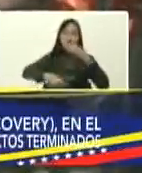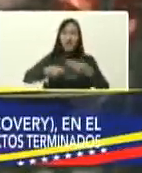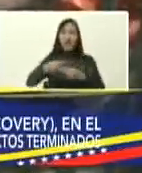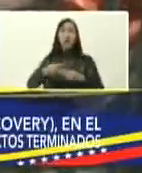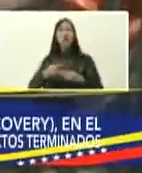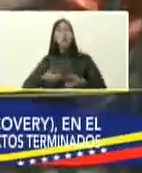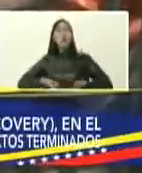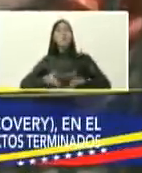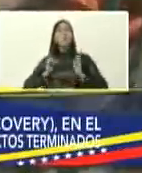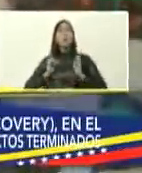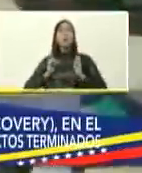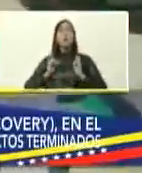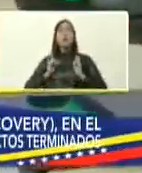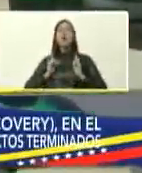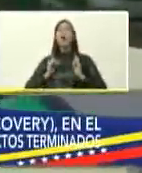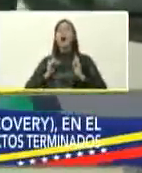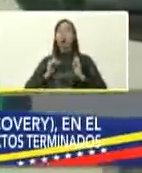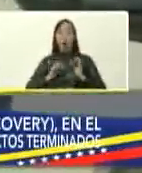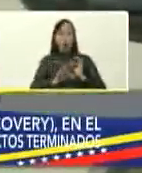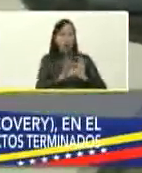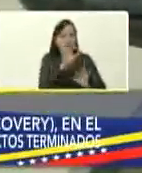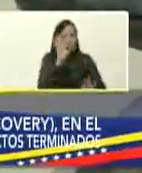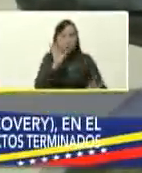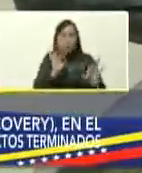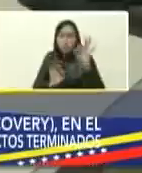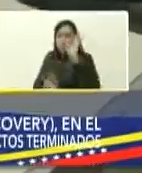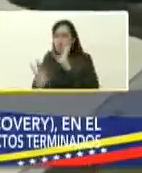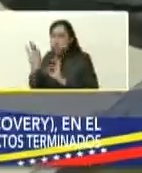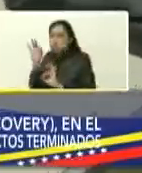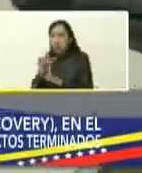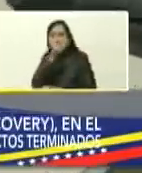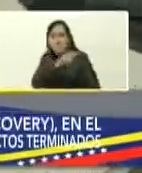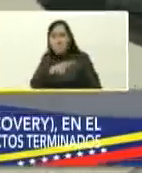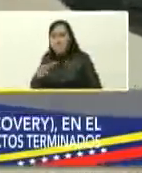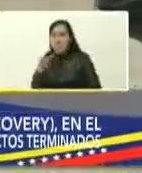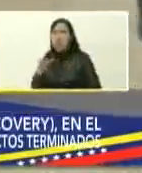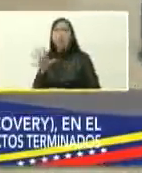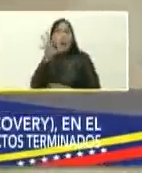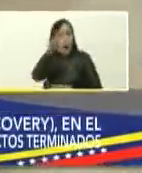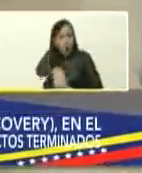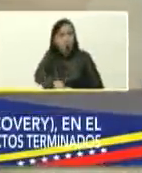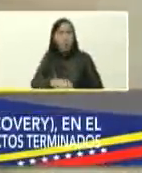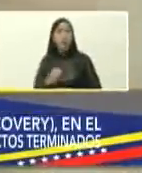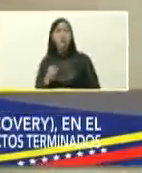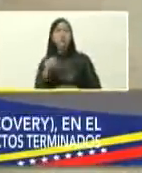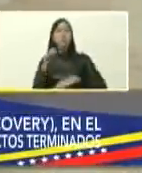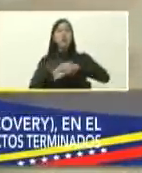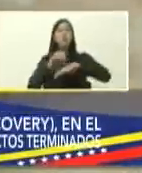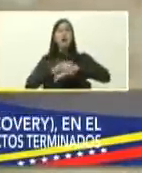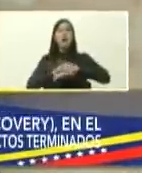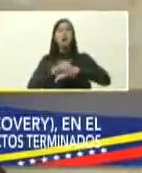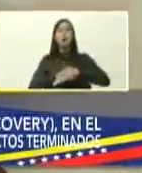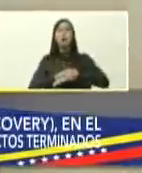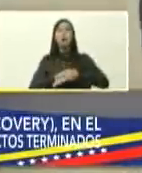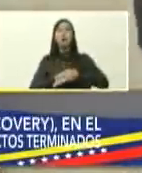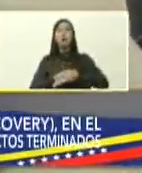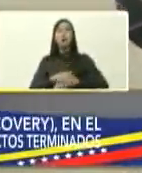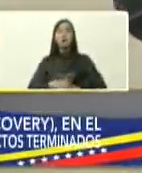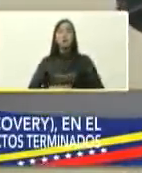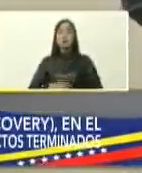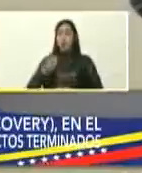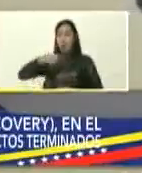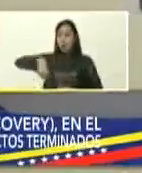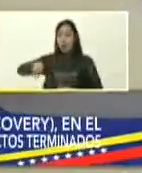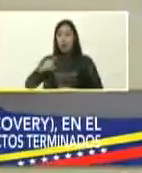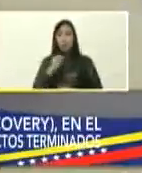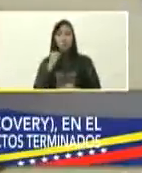permitió pues captar posibles clientes para estos zapatos. Ellos pues tienen la tarea